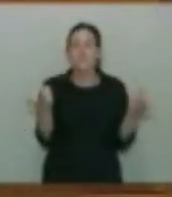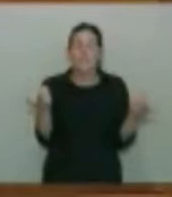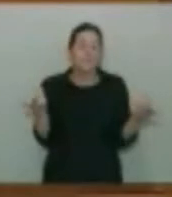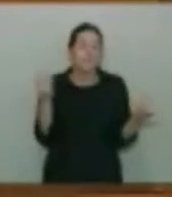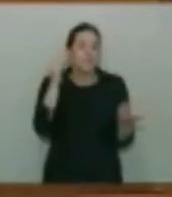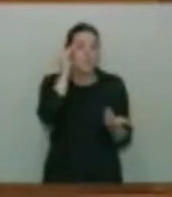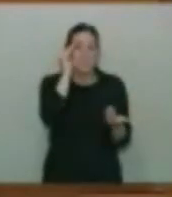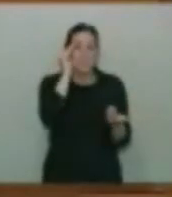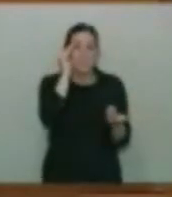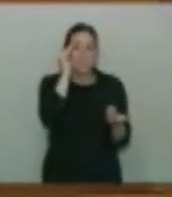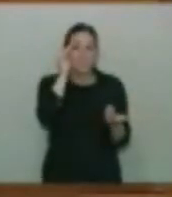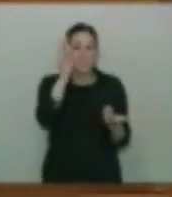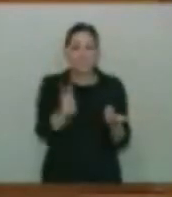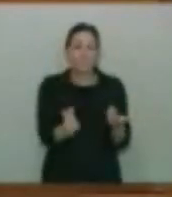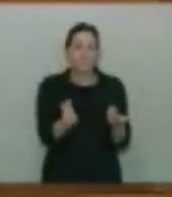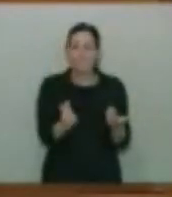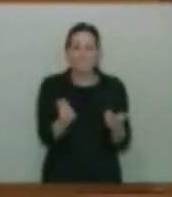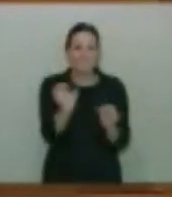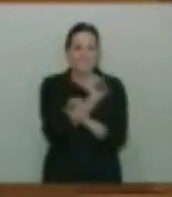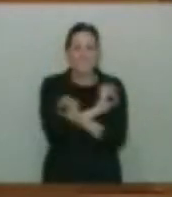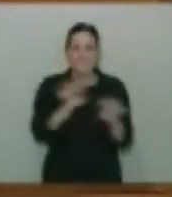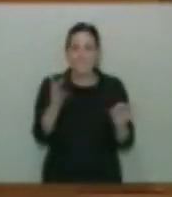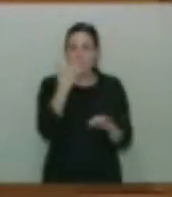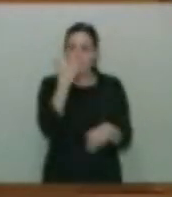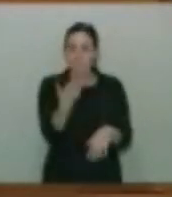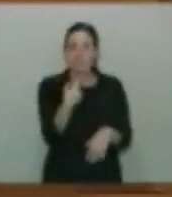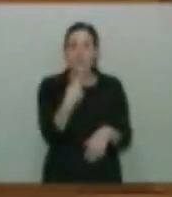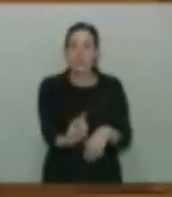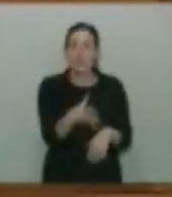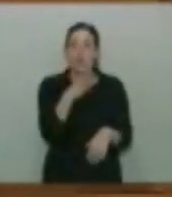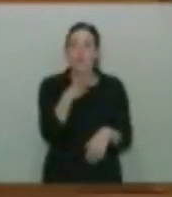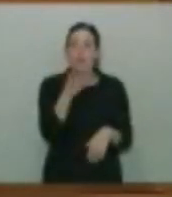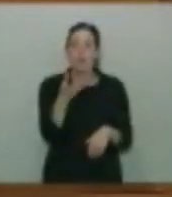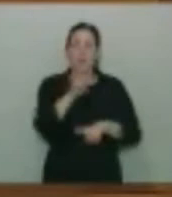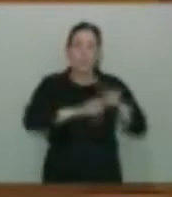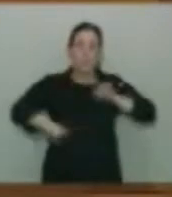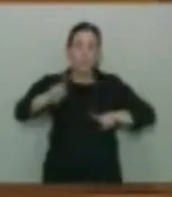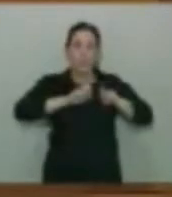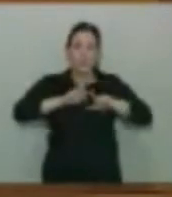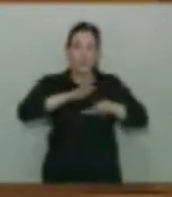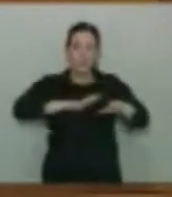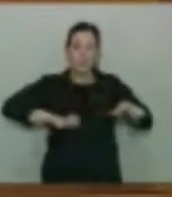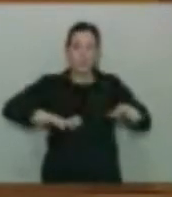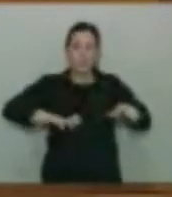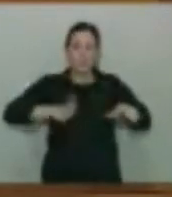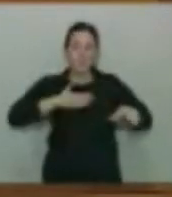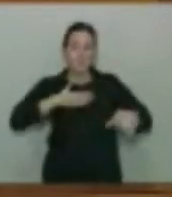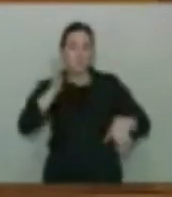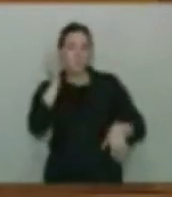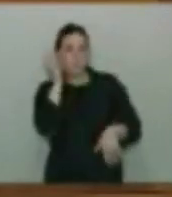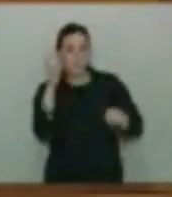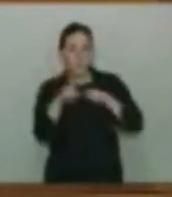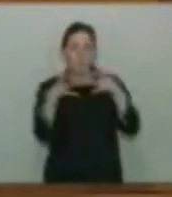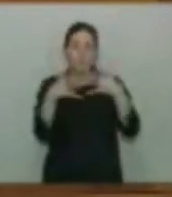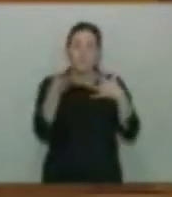mucha utilidad, sinceramente se lo digo, porque la mayoría de los problemas a los que se enfrentan las mujeres son estructurales de